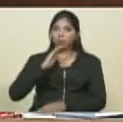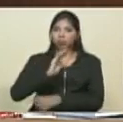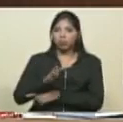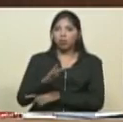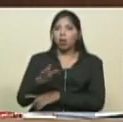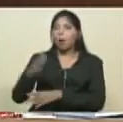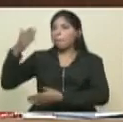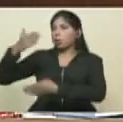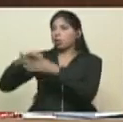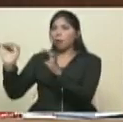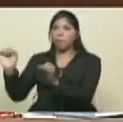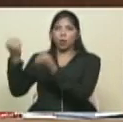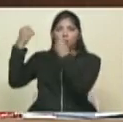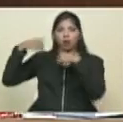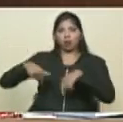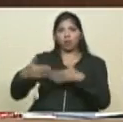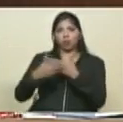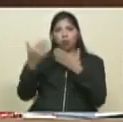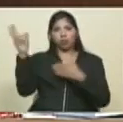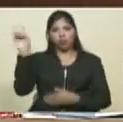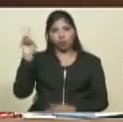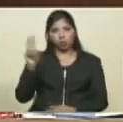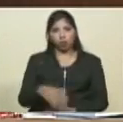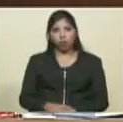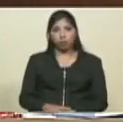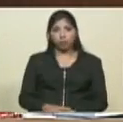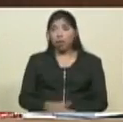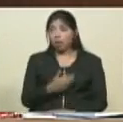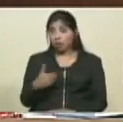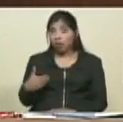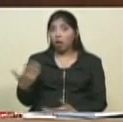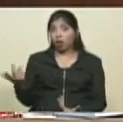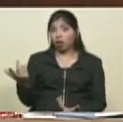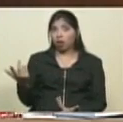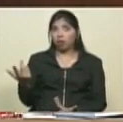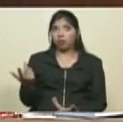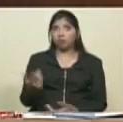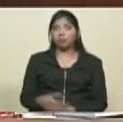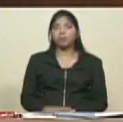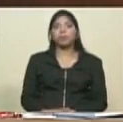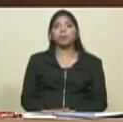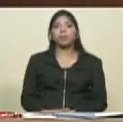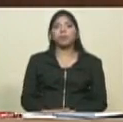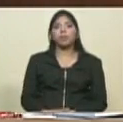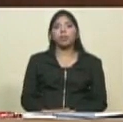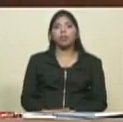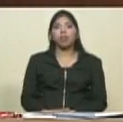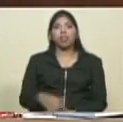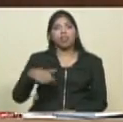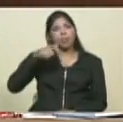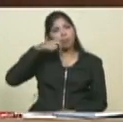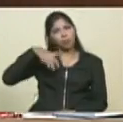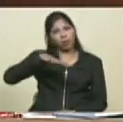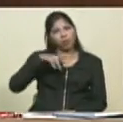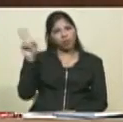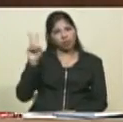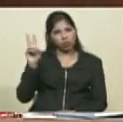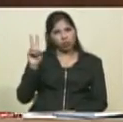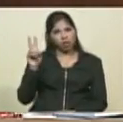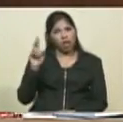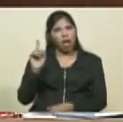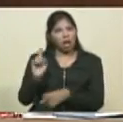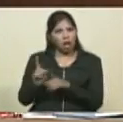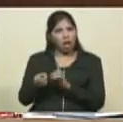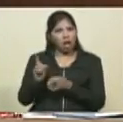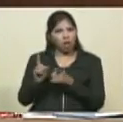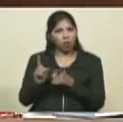bloqueo contra Venezuela. Solamente a eso se dedican. El pueblo venezolano y algunos seguidores